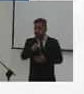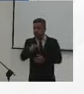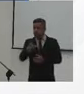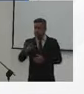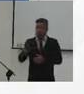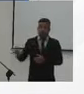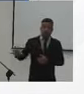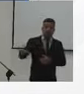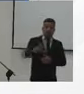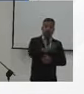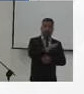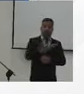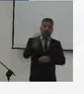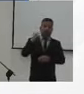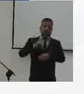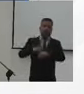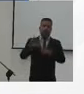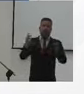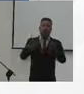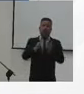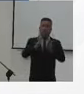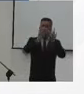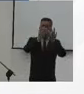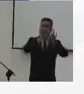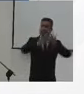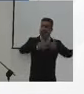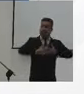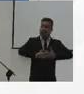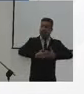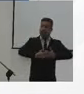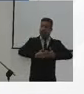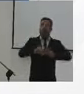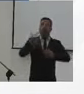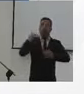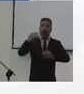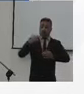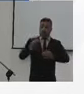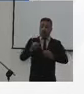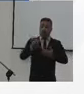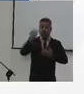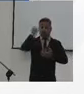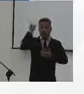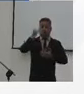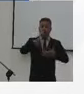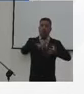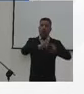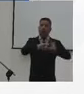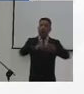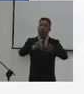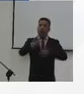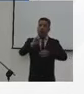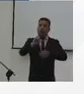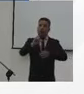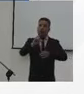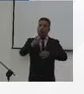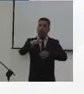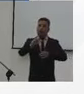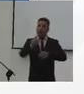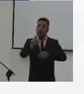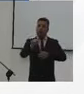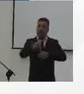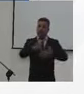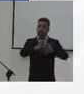y todo eso en su momento tenía un engranaje cuando se concebía el Coldeportes, el antiguo